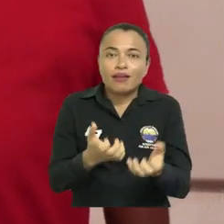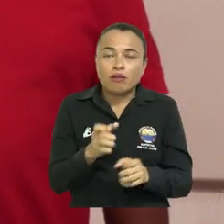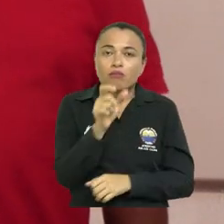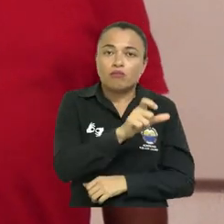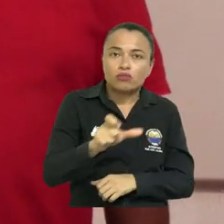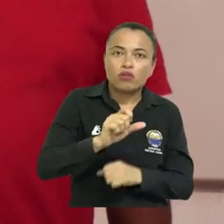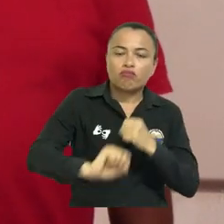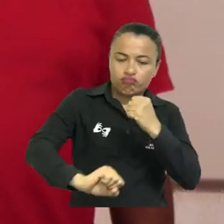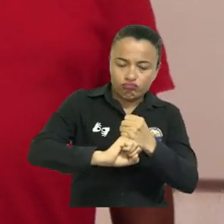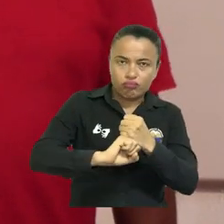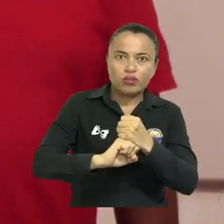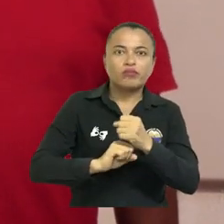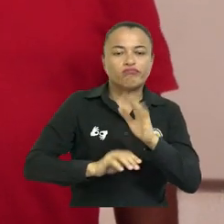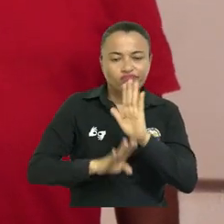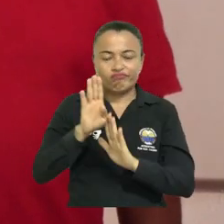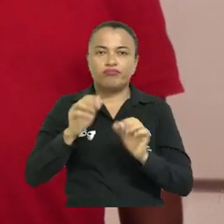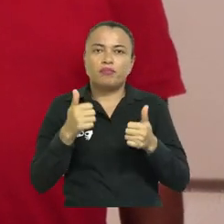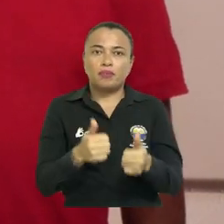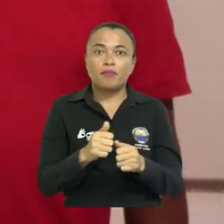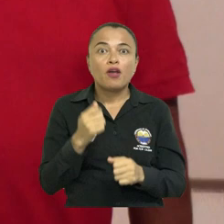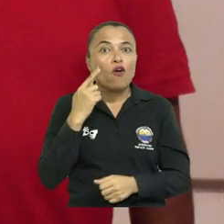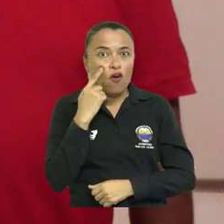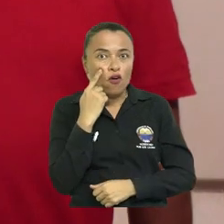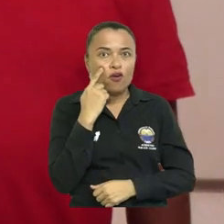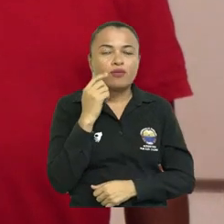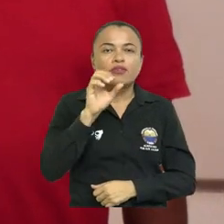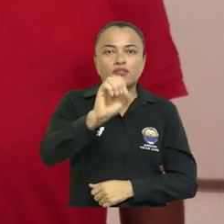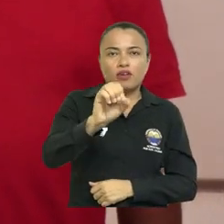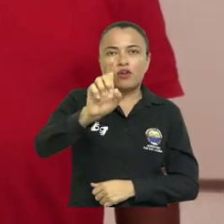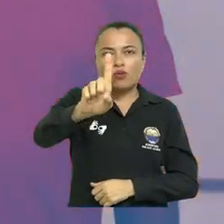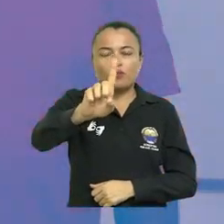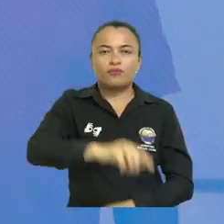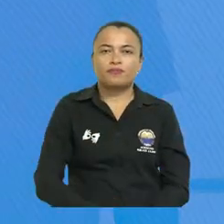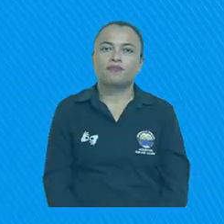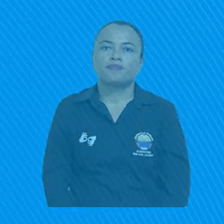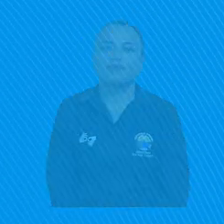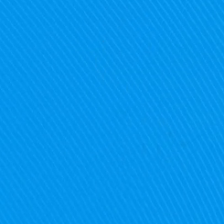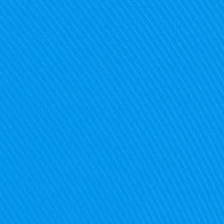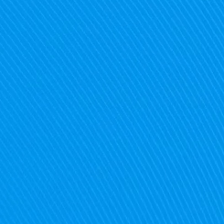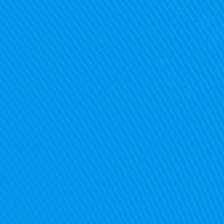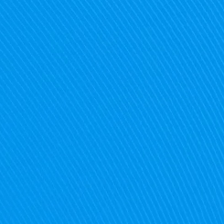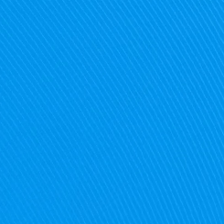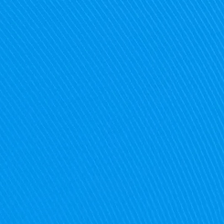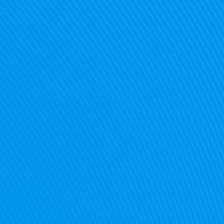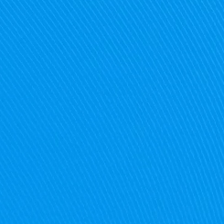quedar elegidos. Recuerden, en nuestro número es el 01.